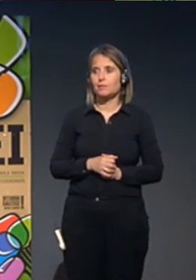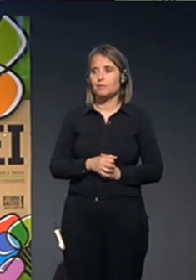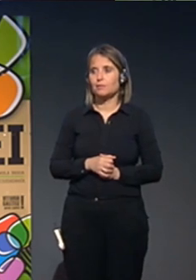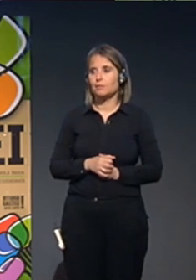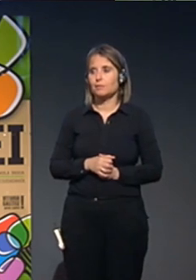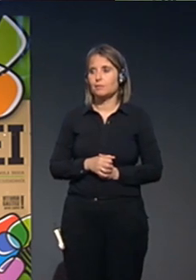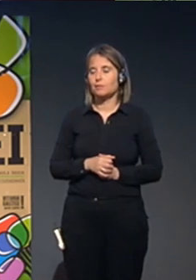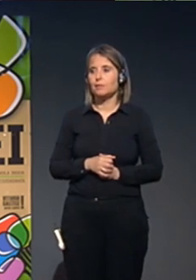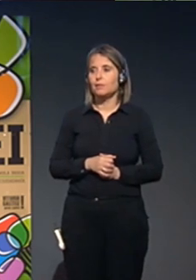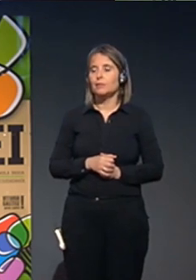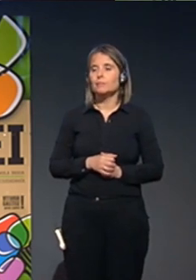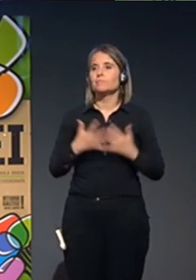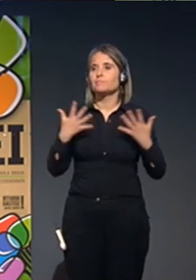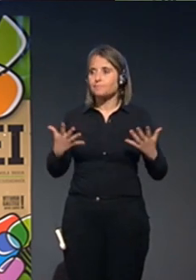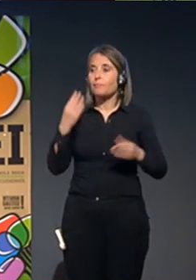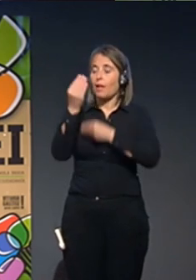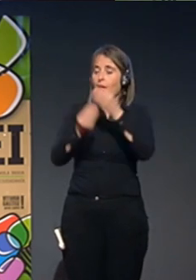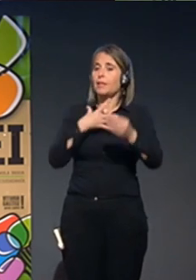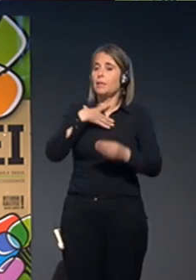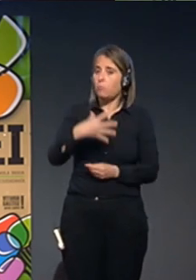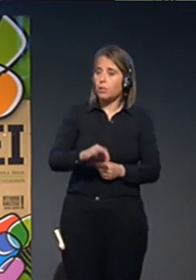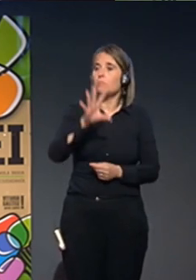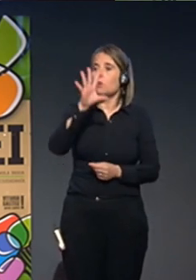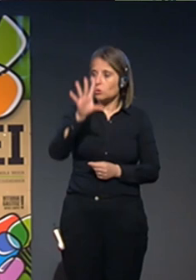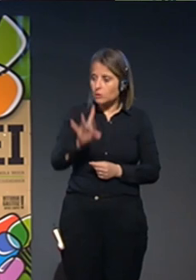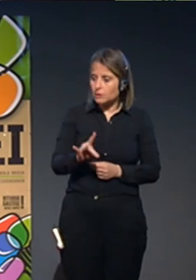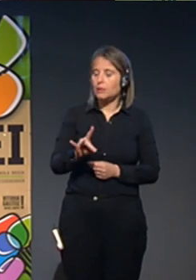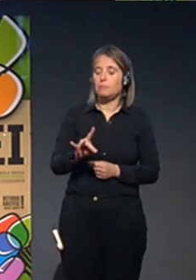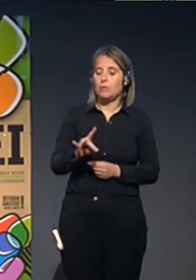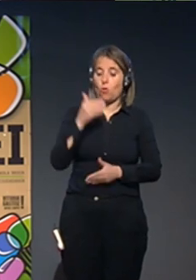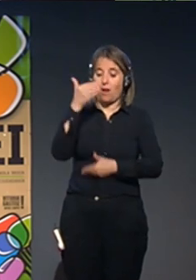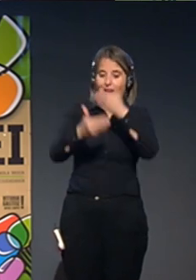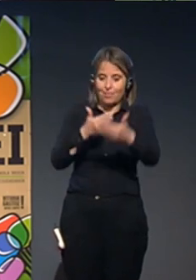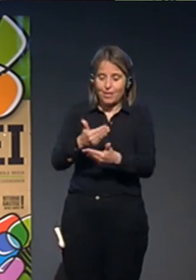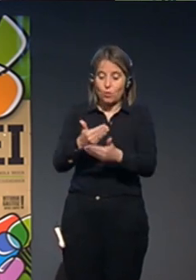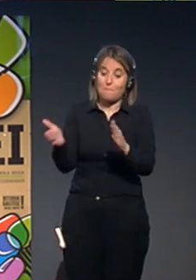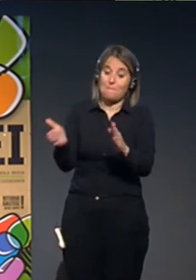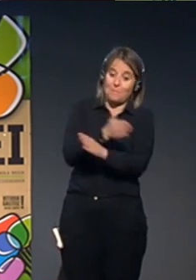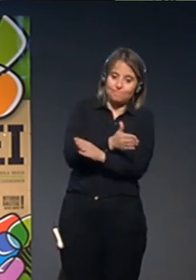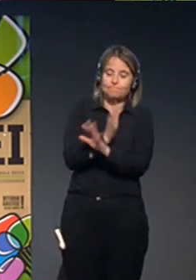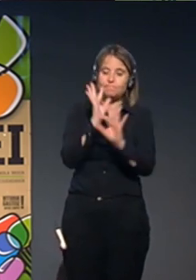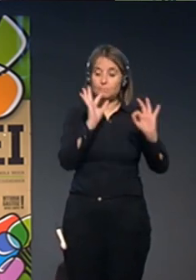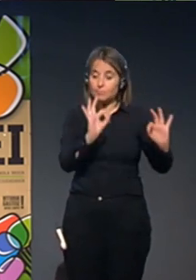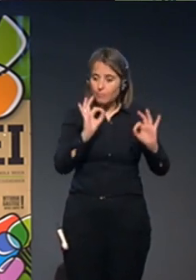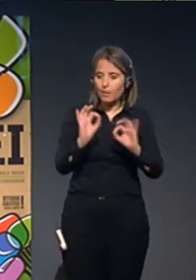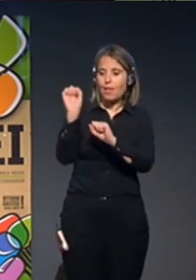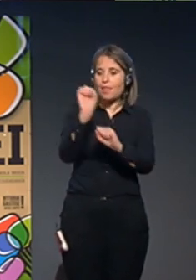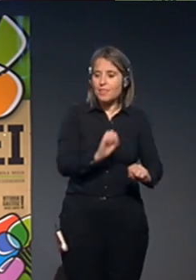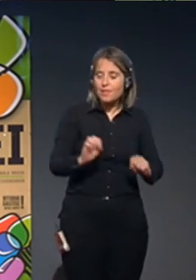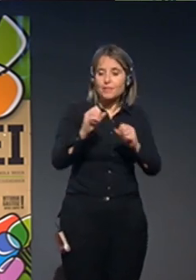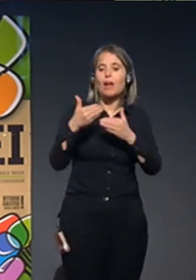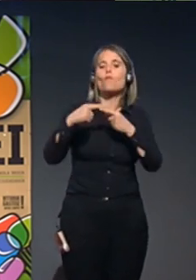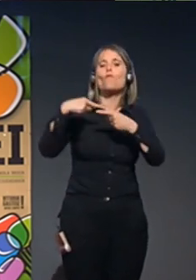importante entonces podemos hacerlo sí pero hay que hacer las adaptaciones hay que preve hay que tener ese defensor de las